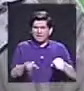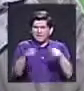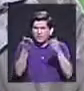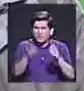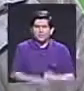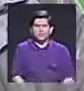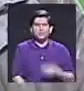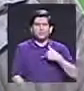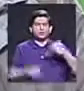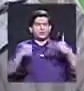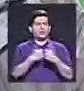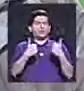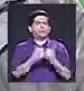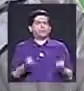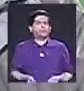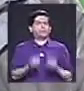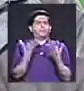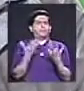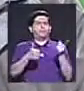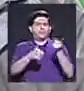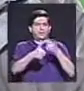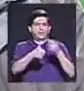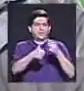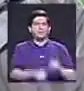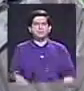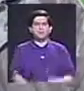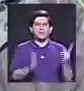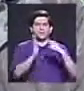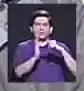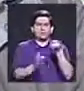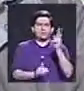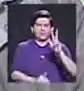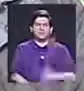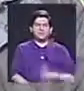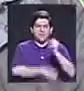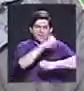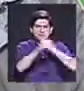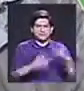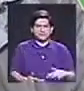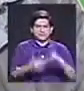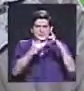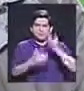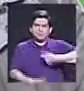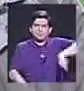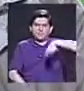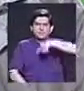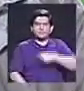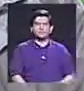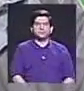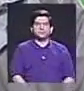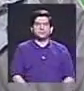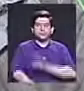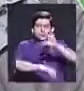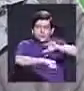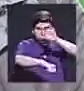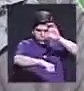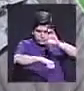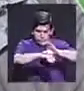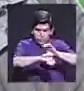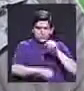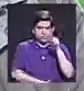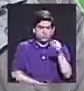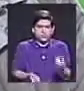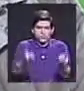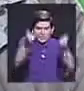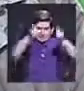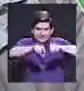tenemos muchísimos retos. En primer lugar, el 2013 va a ser un año muy especial para nosotros. El Consejo Nacional de Rehabilitación y